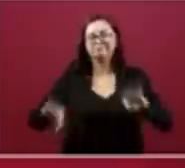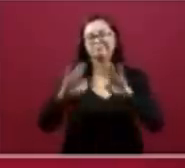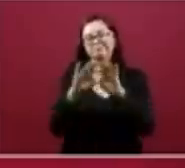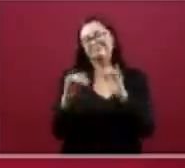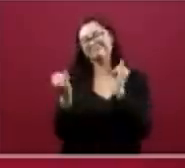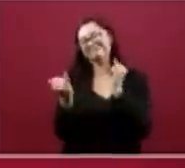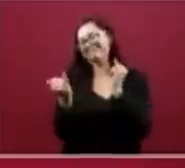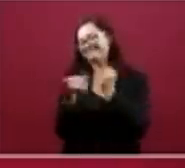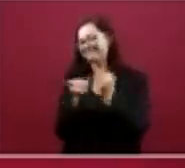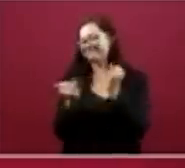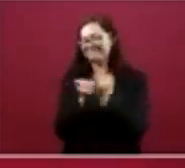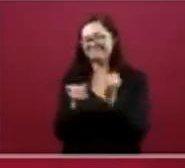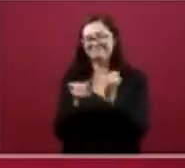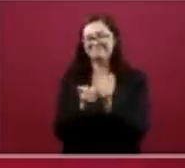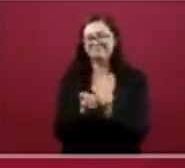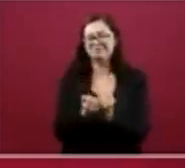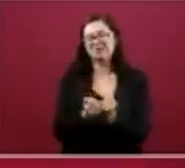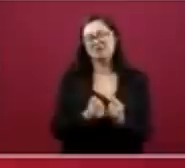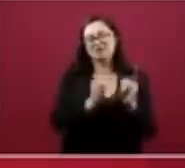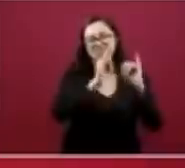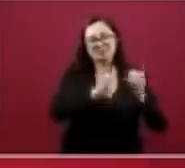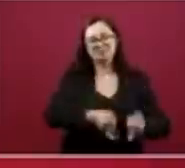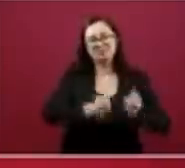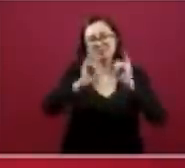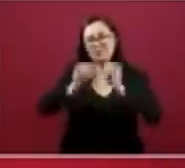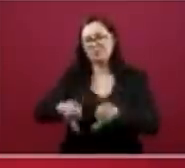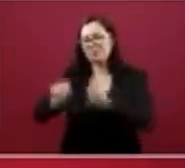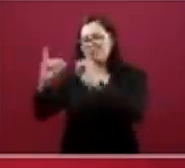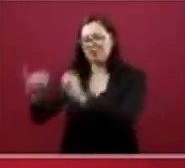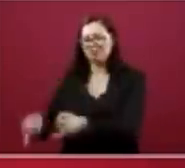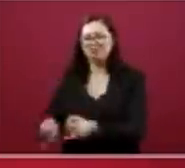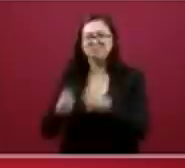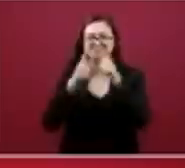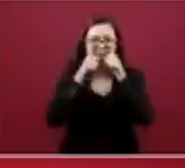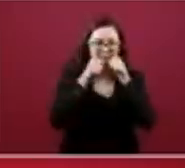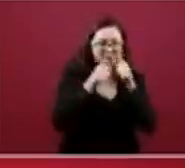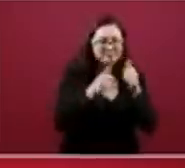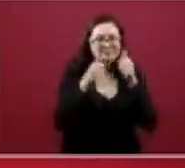atender lo personal, que eso